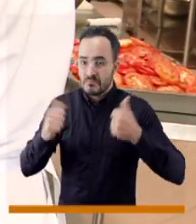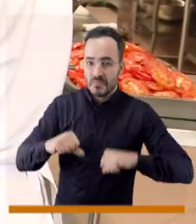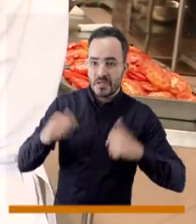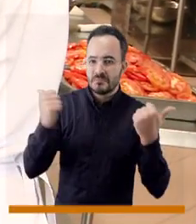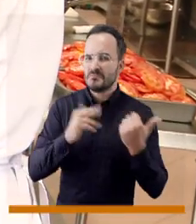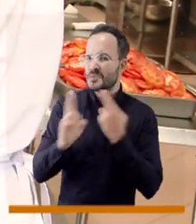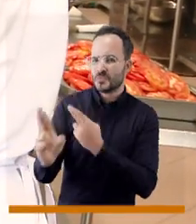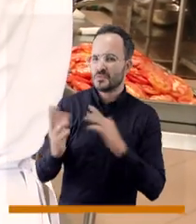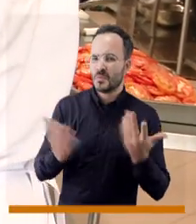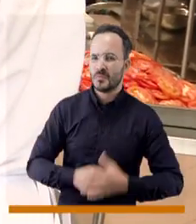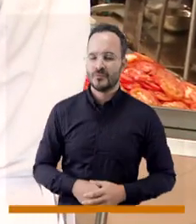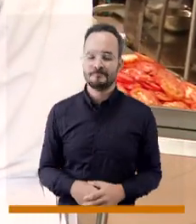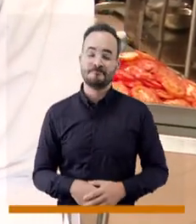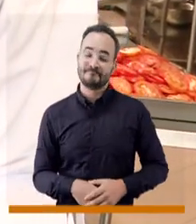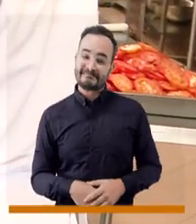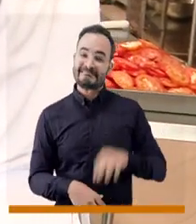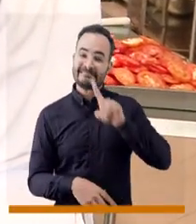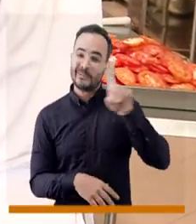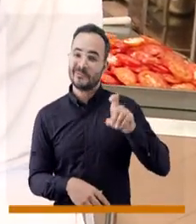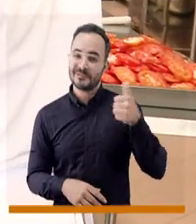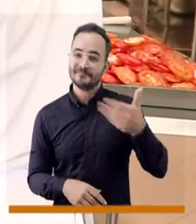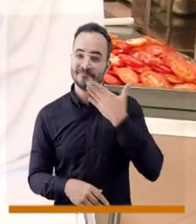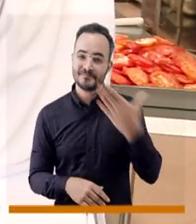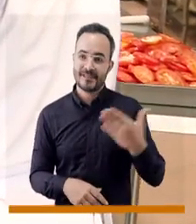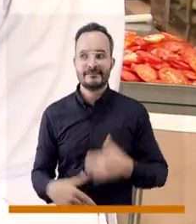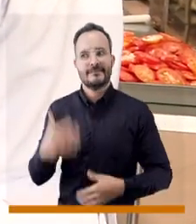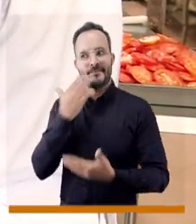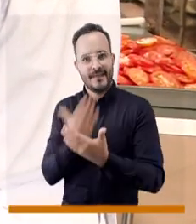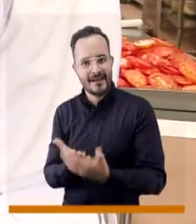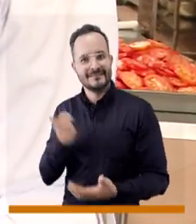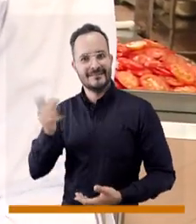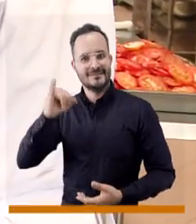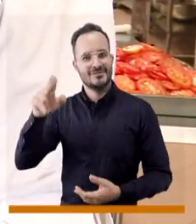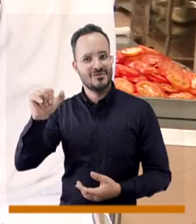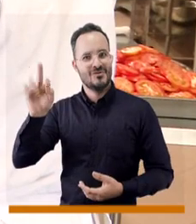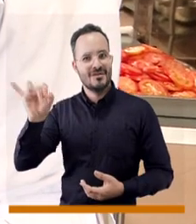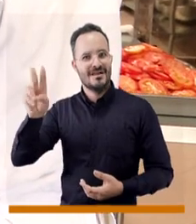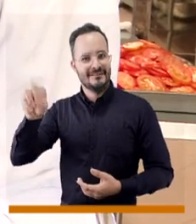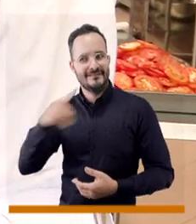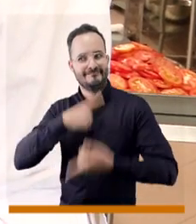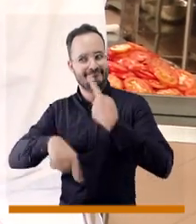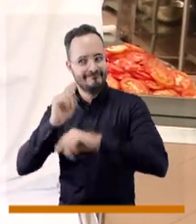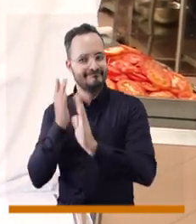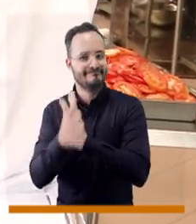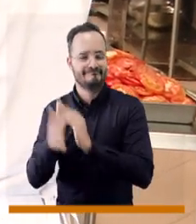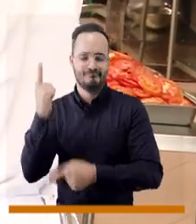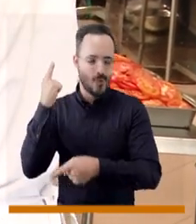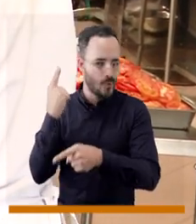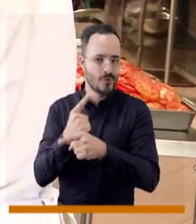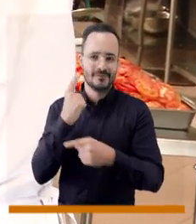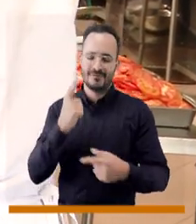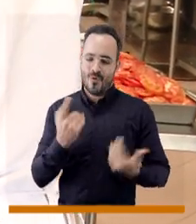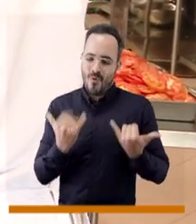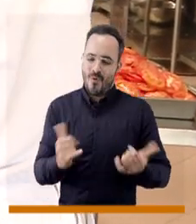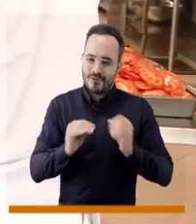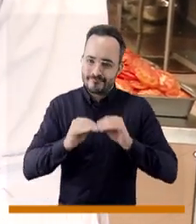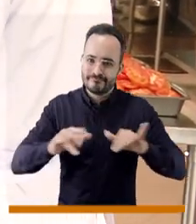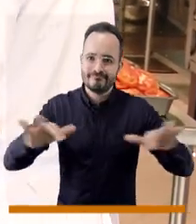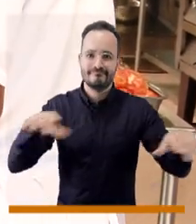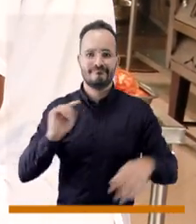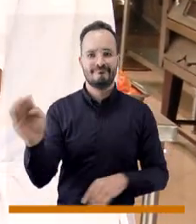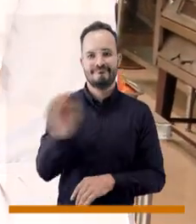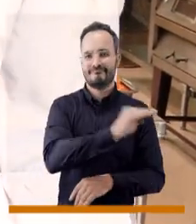en situación o con una discapacidad? Gracias, Katherine, por esa pregunta y gracias a Jonathan porque lo menciona, porque esta es